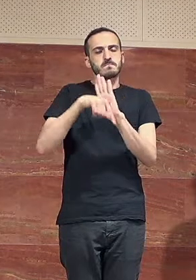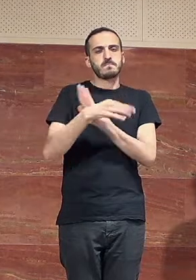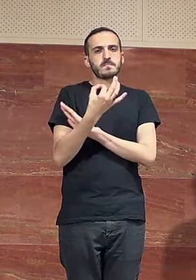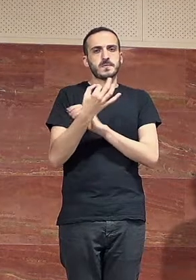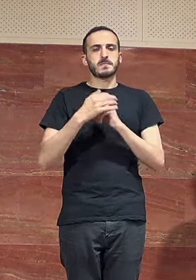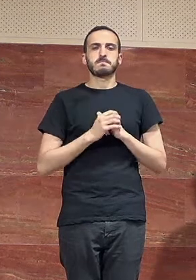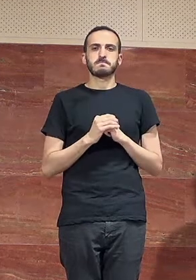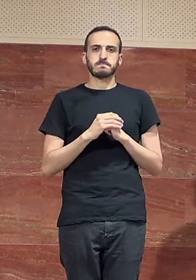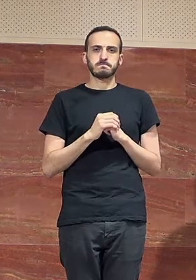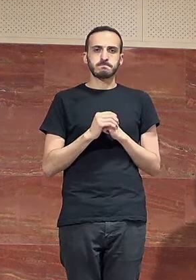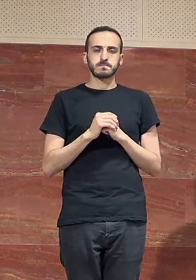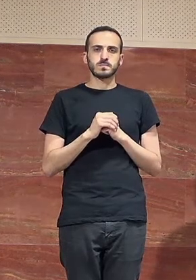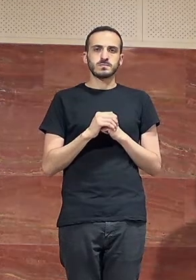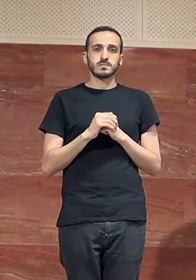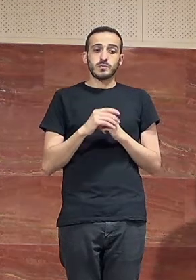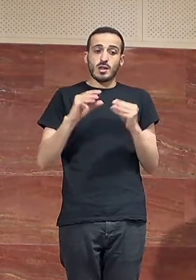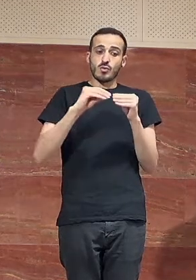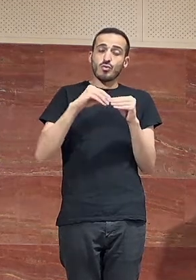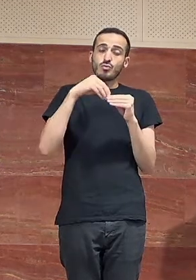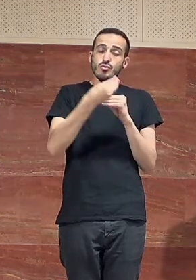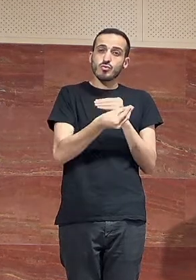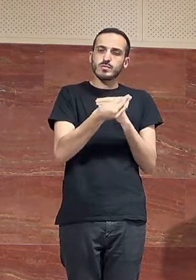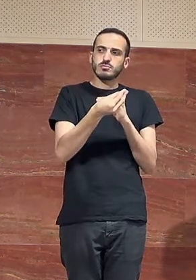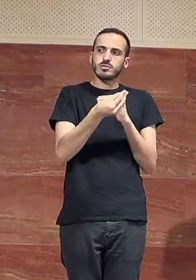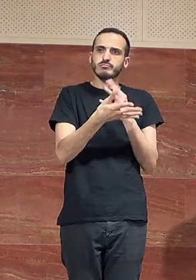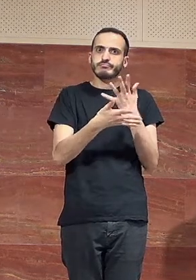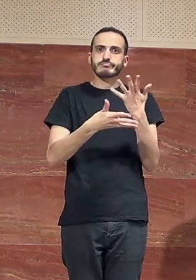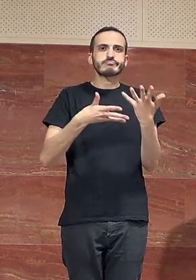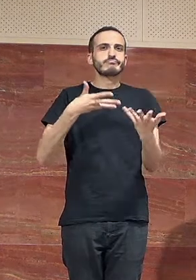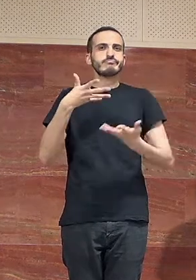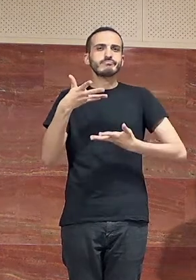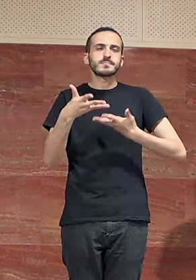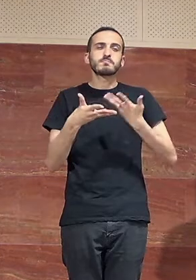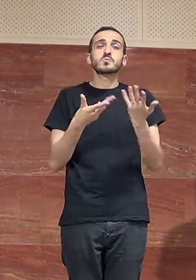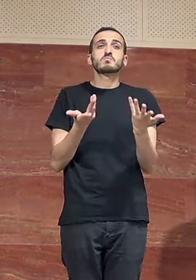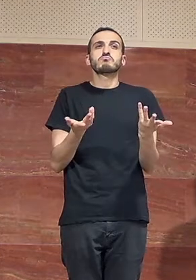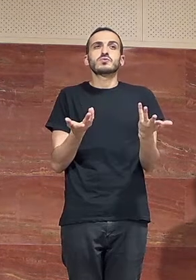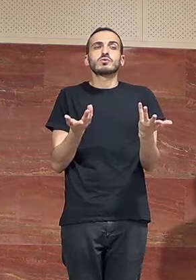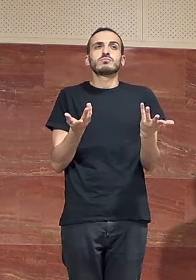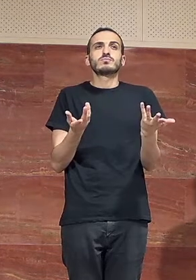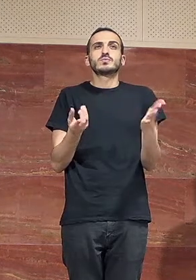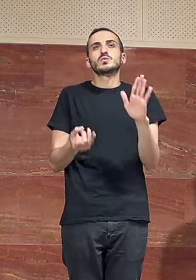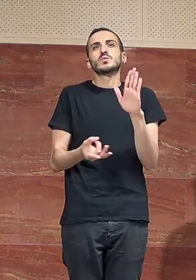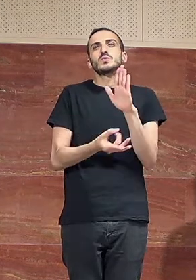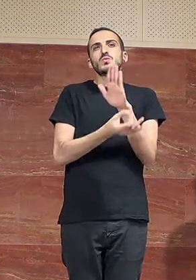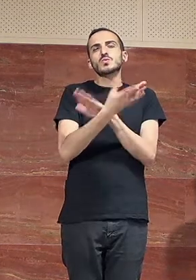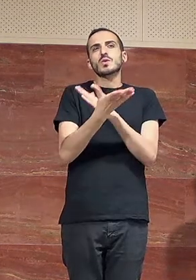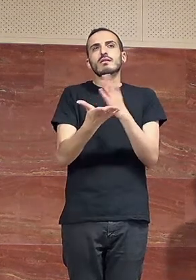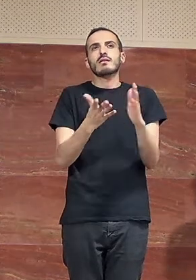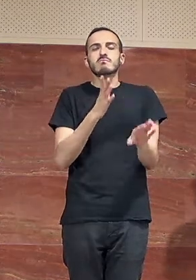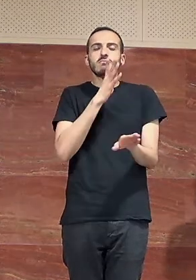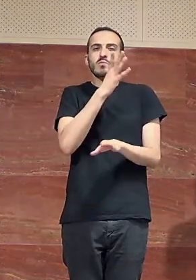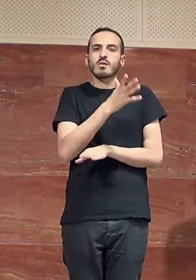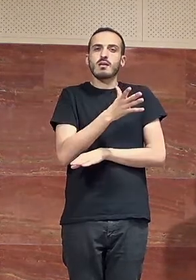paralelo. De ese documento pues, se generó, a partir de una serie de equipamientos que entendíamos